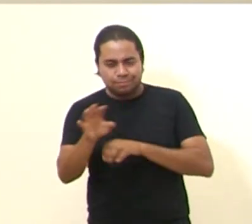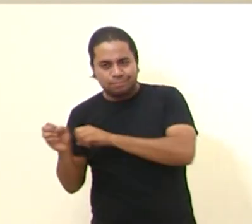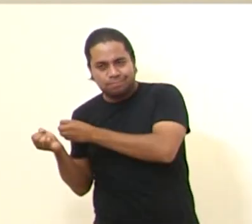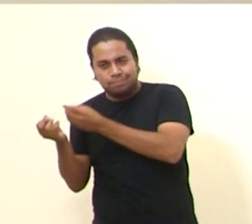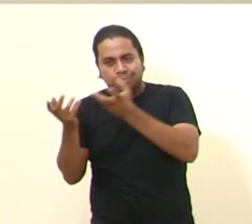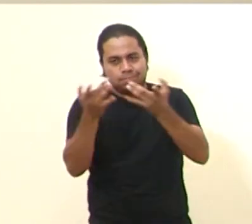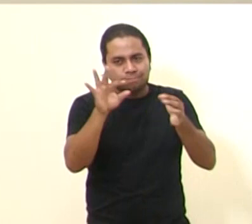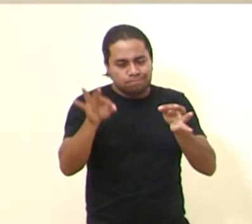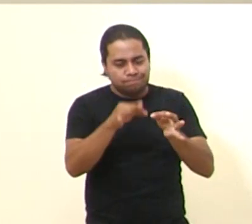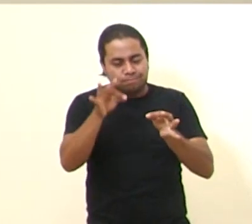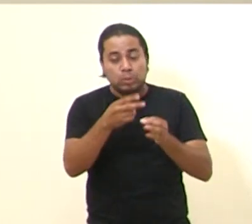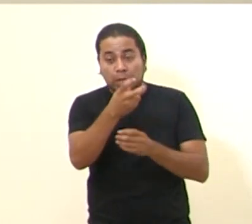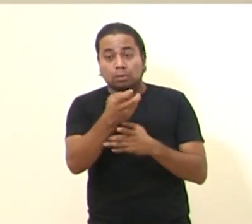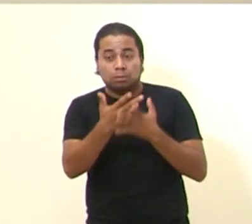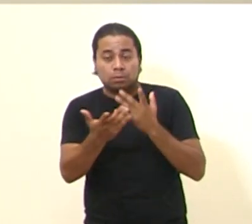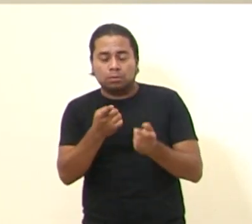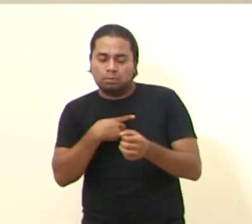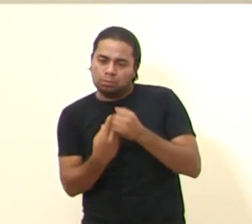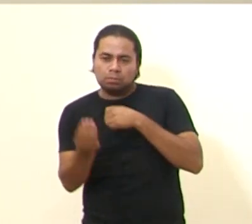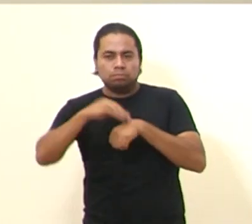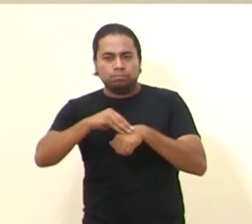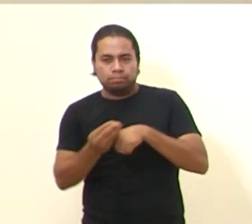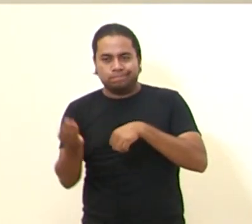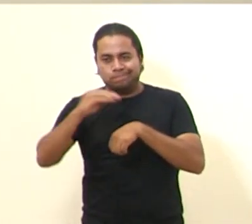Fue otra fuente de información.